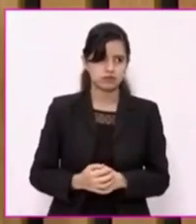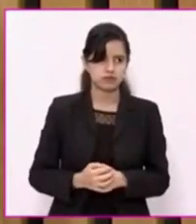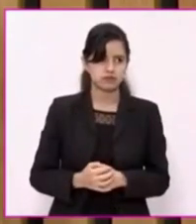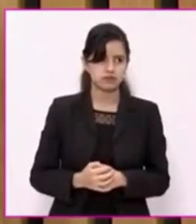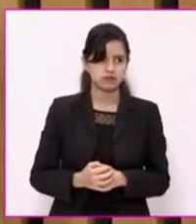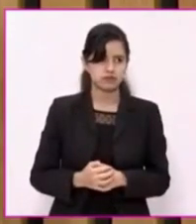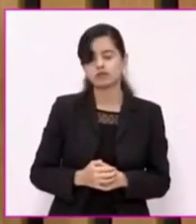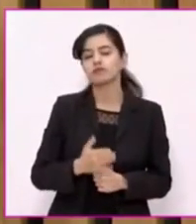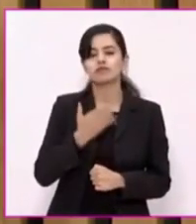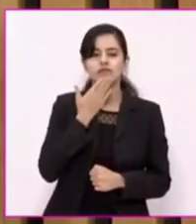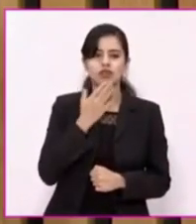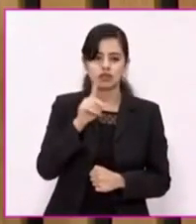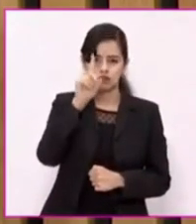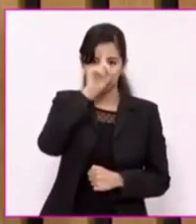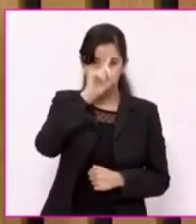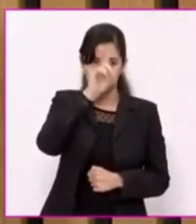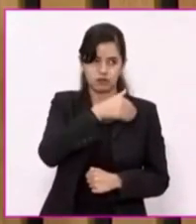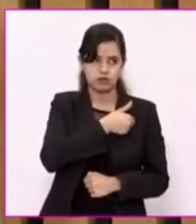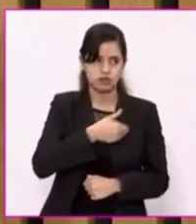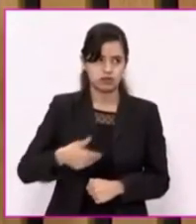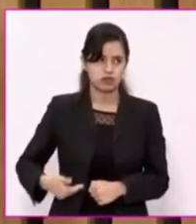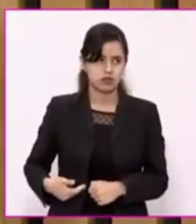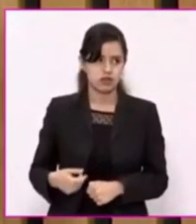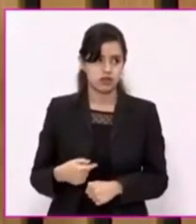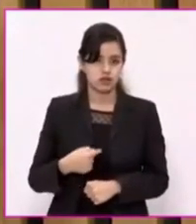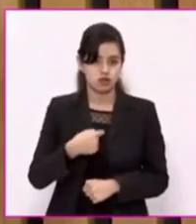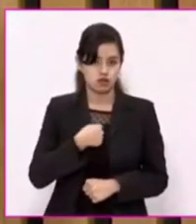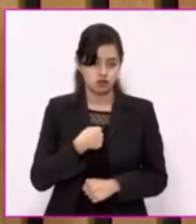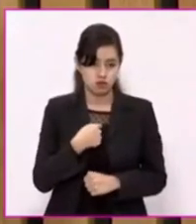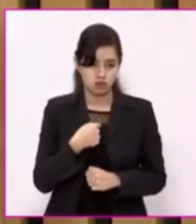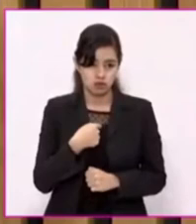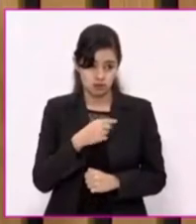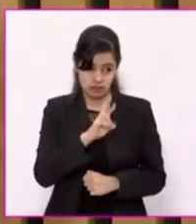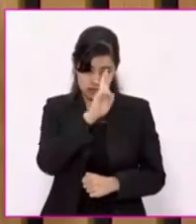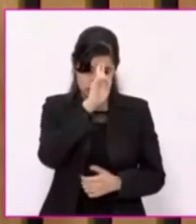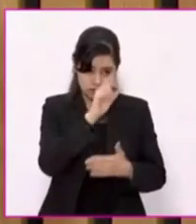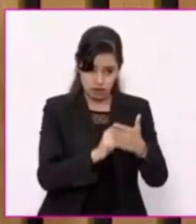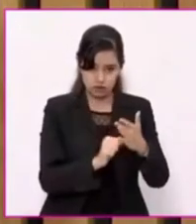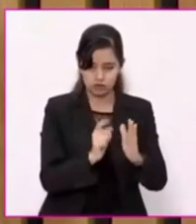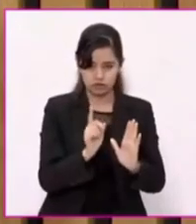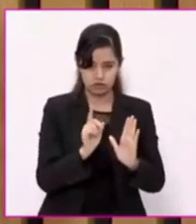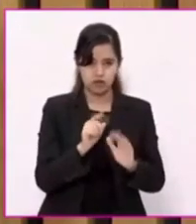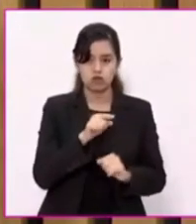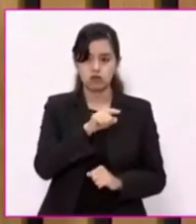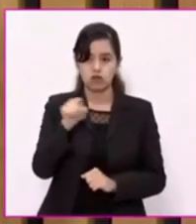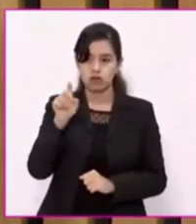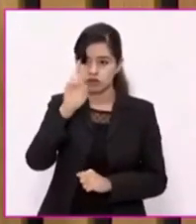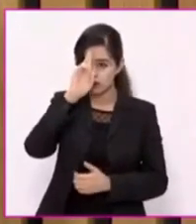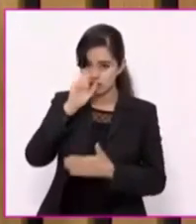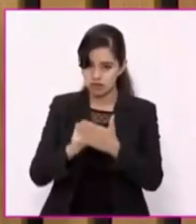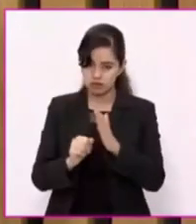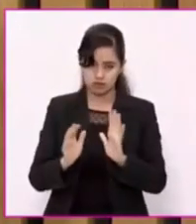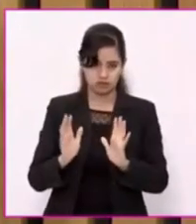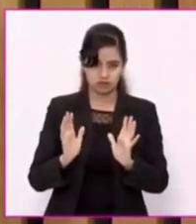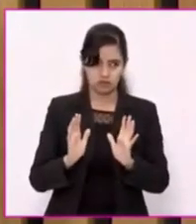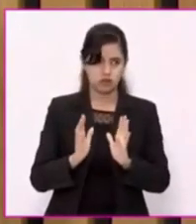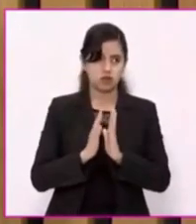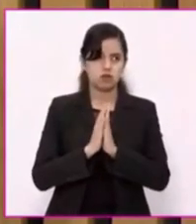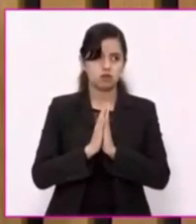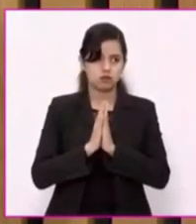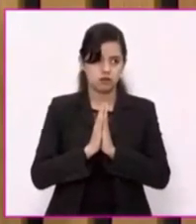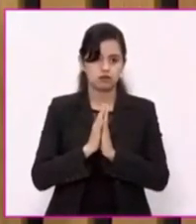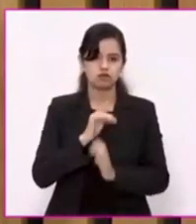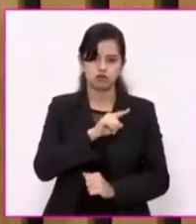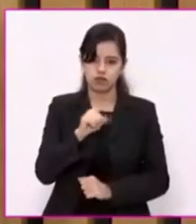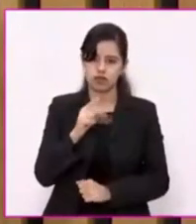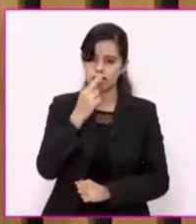diputado. Consejero presidente, no le estoy faltando al respeto ni a usted ni a ningún miembro del Consejo. Les pido que